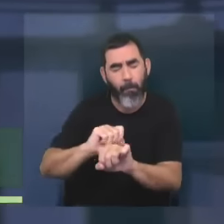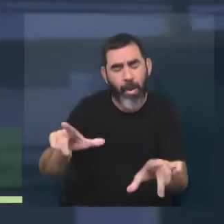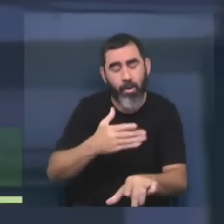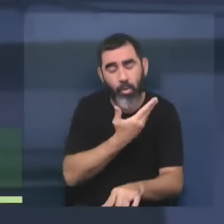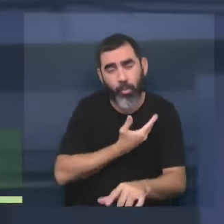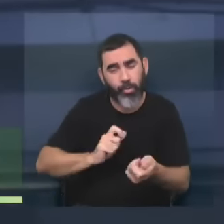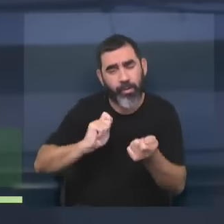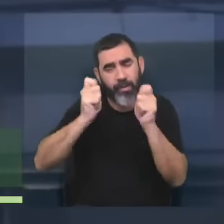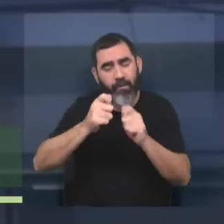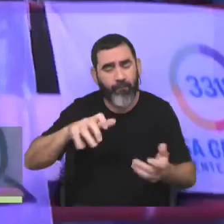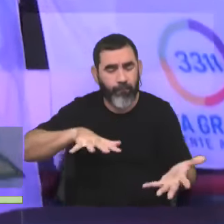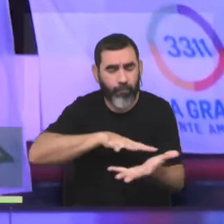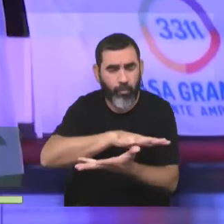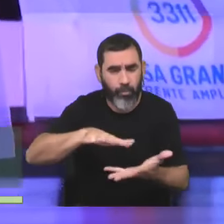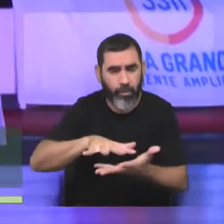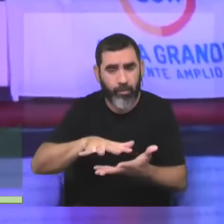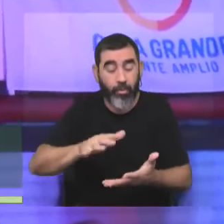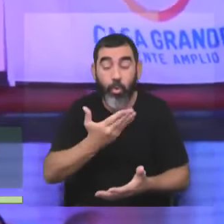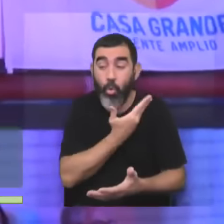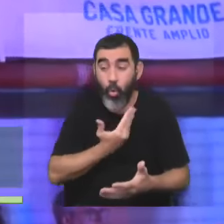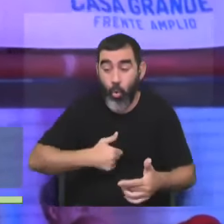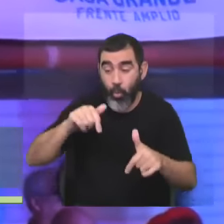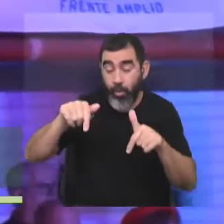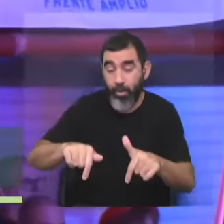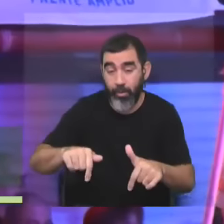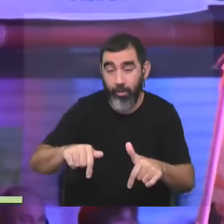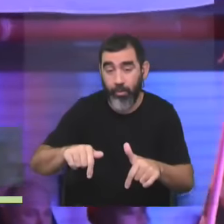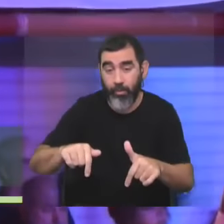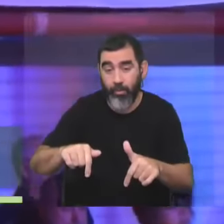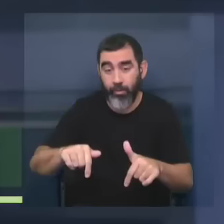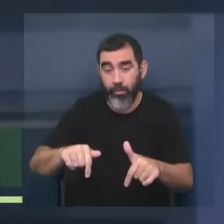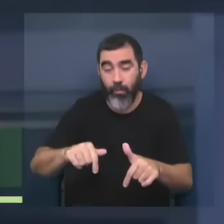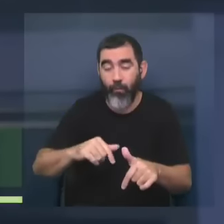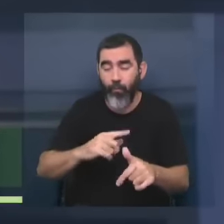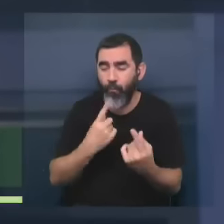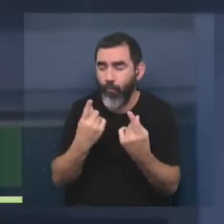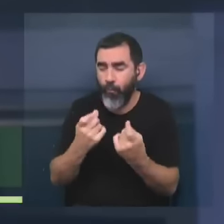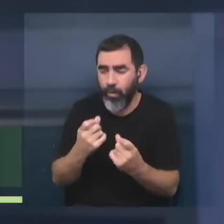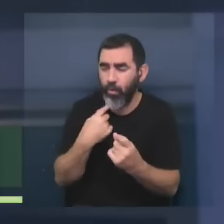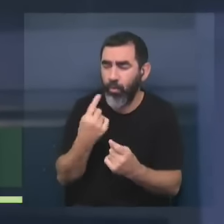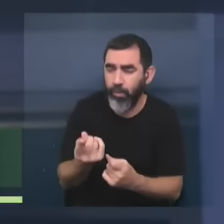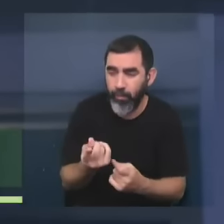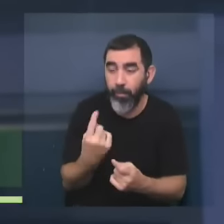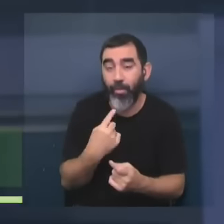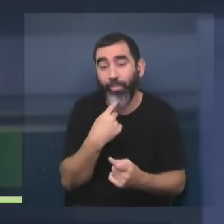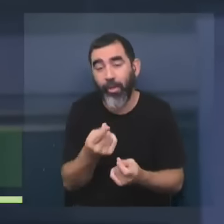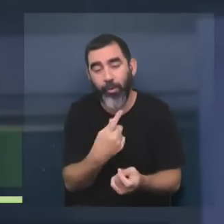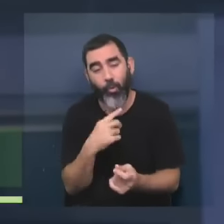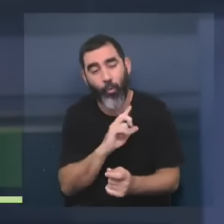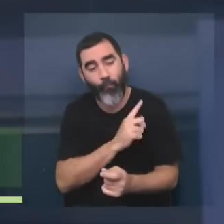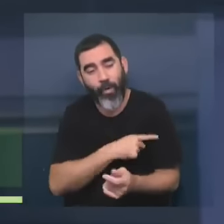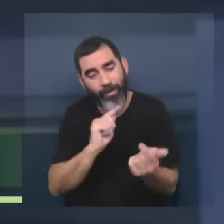transformando la realidad Un gobierno que ha sido fuerte con los débiles y débil con